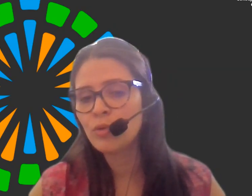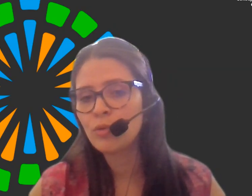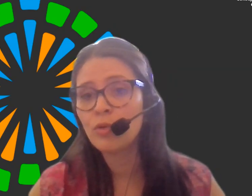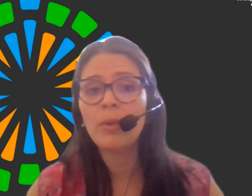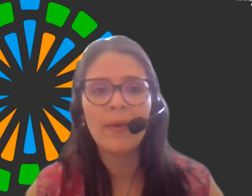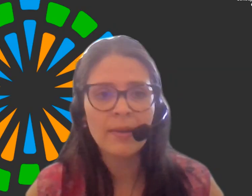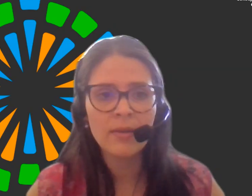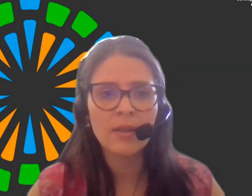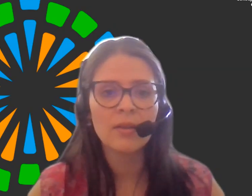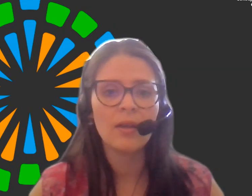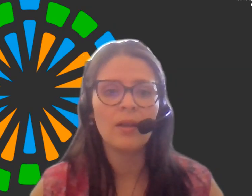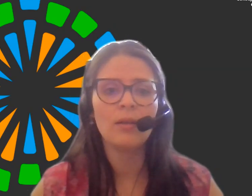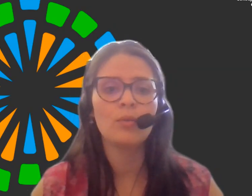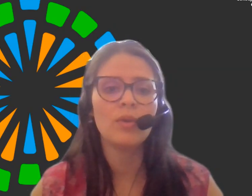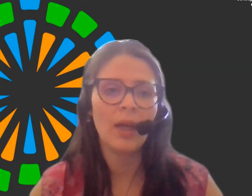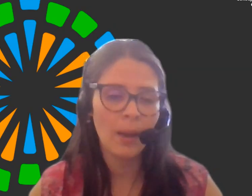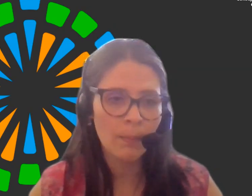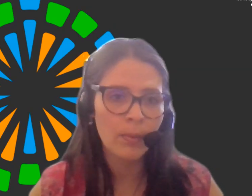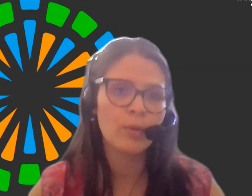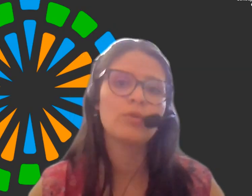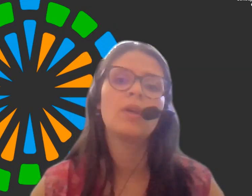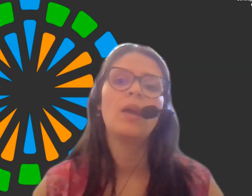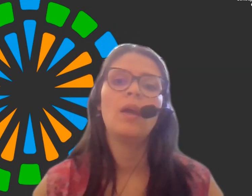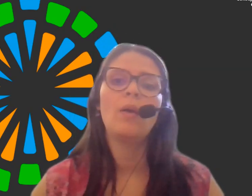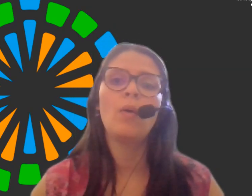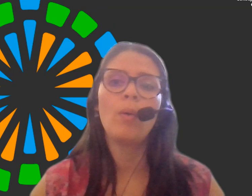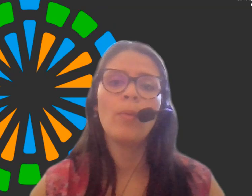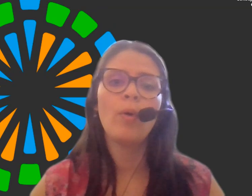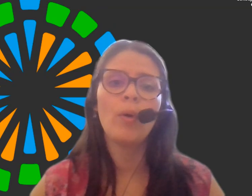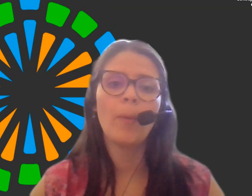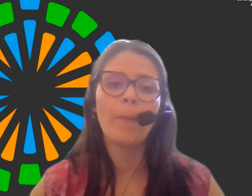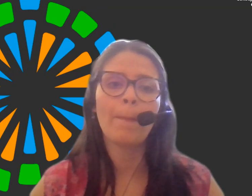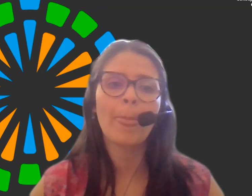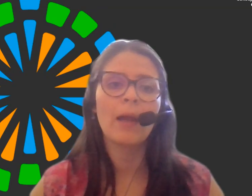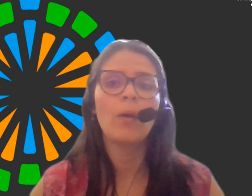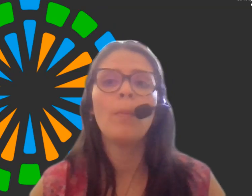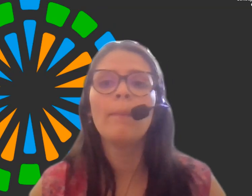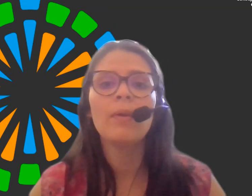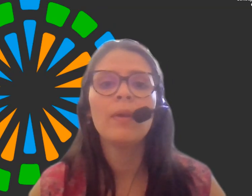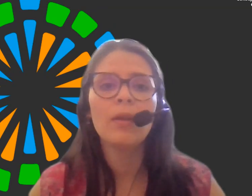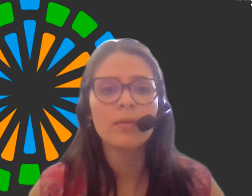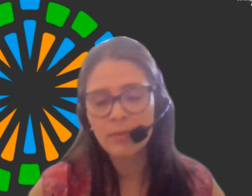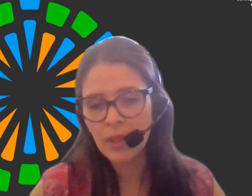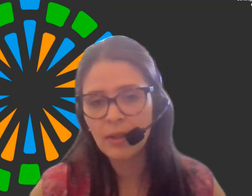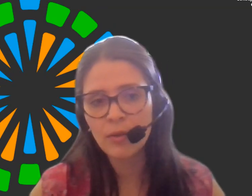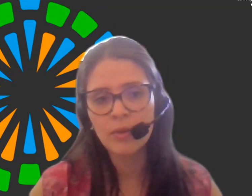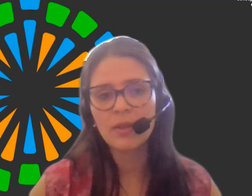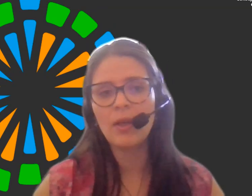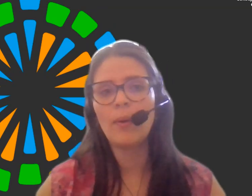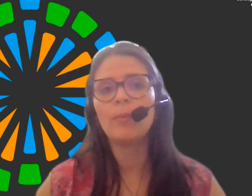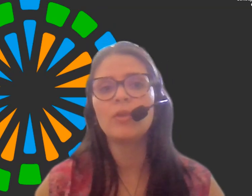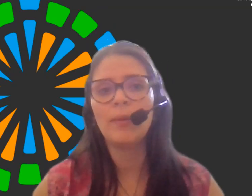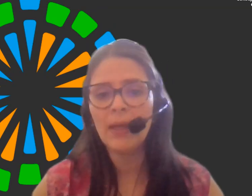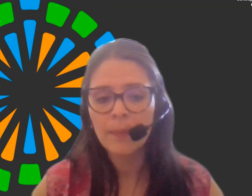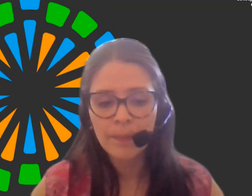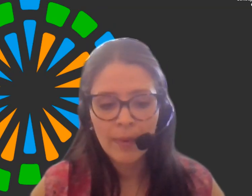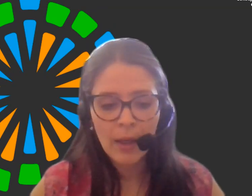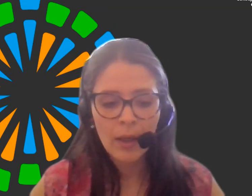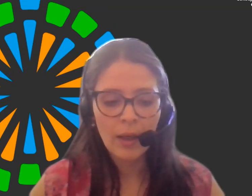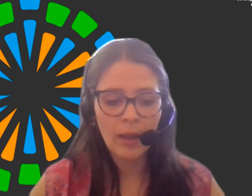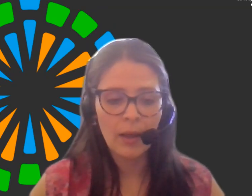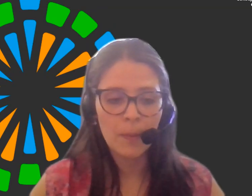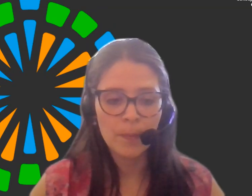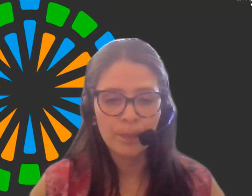sus sus vivencias sus ejemplos Cómo cómo han vivido ciertas cosas que vamos a